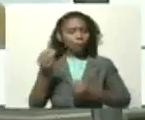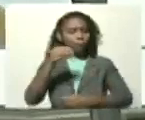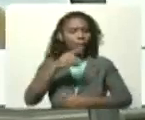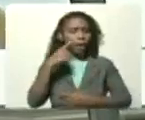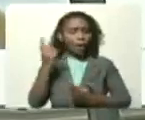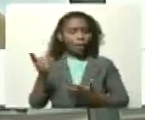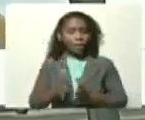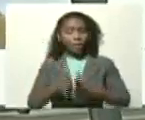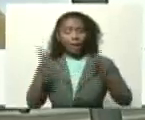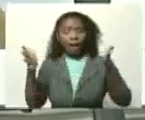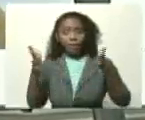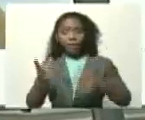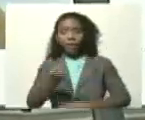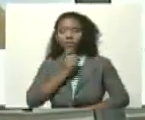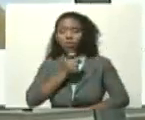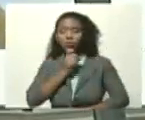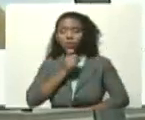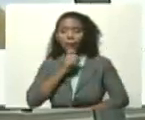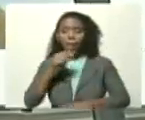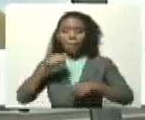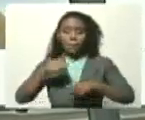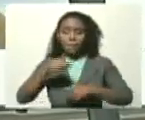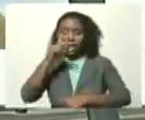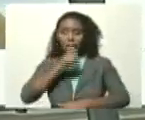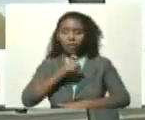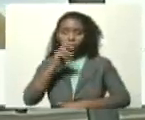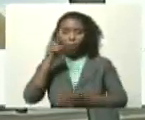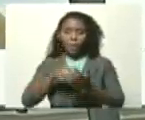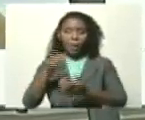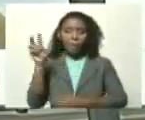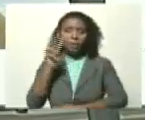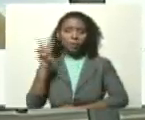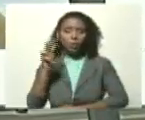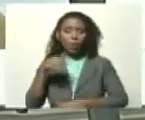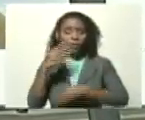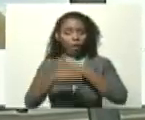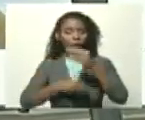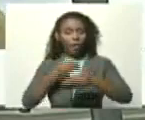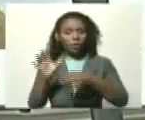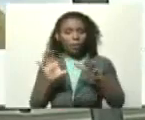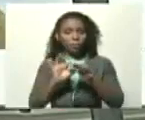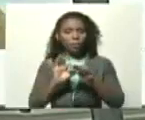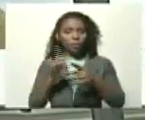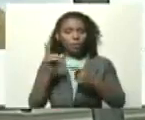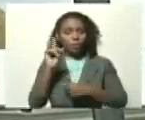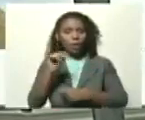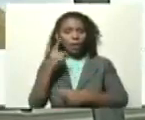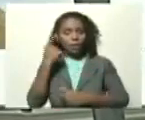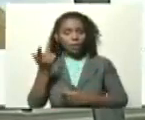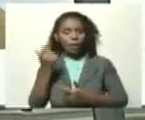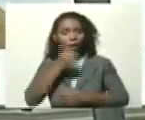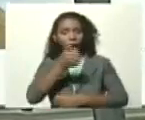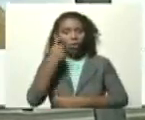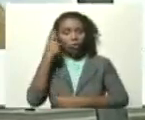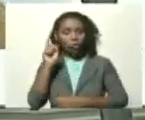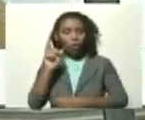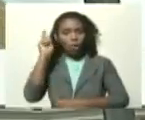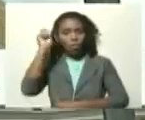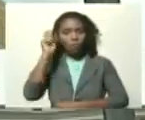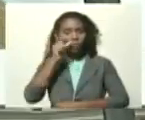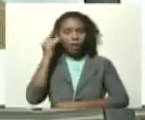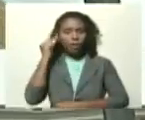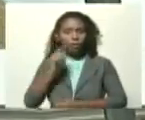hay grandes retos para este año 2022 que están relacionados también con que cada uno de los